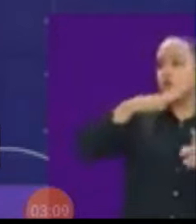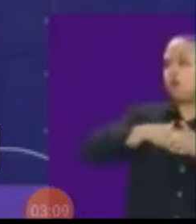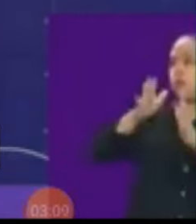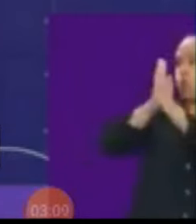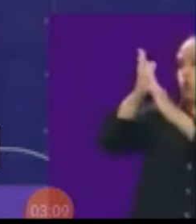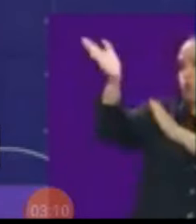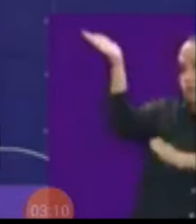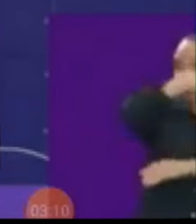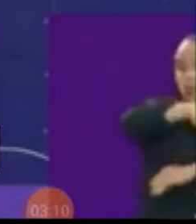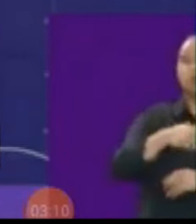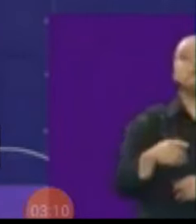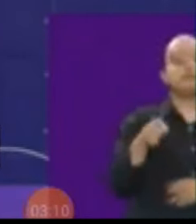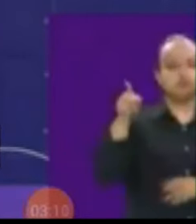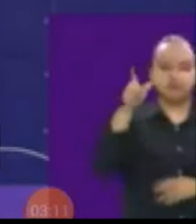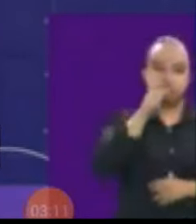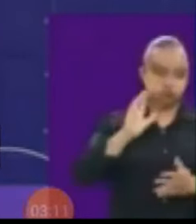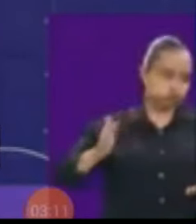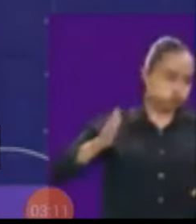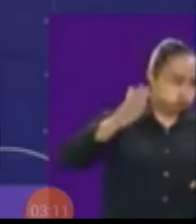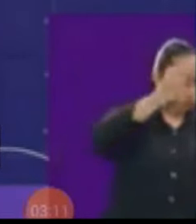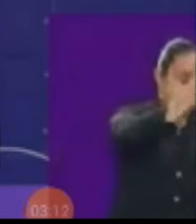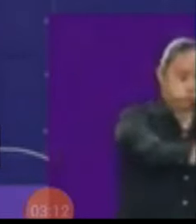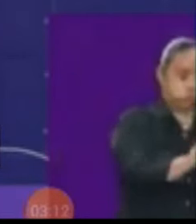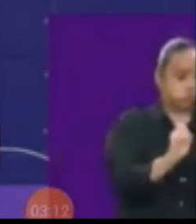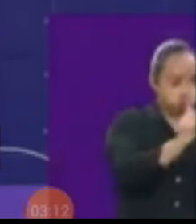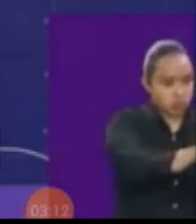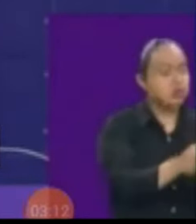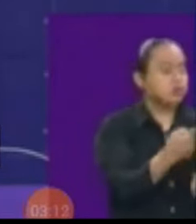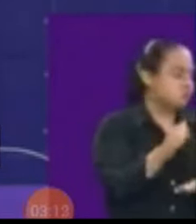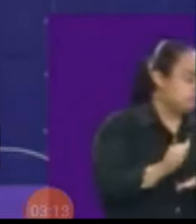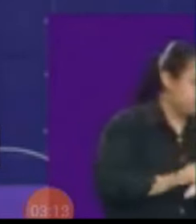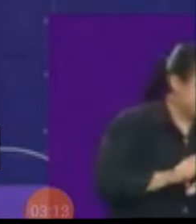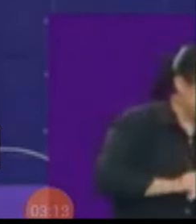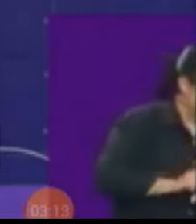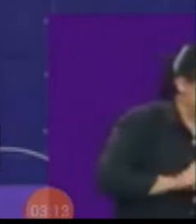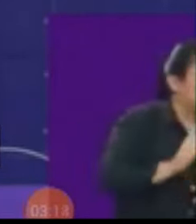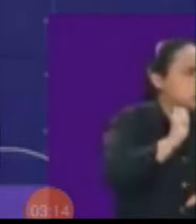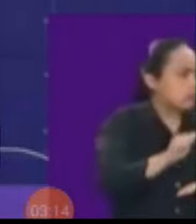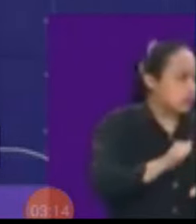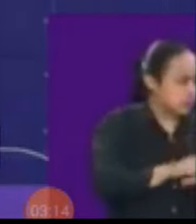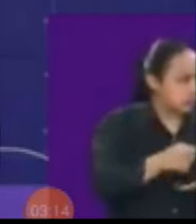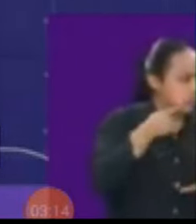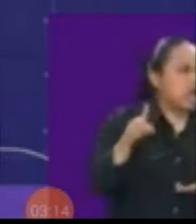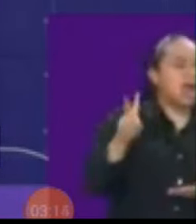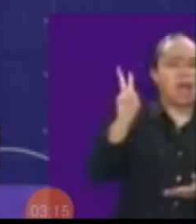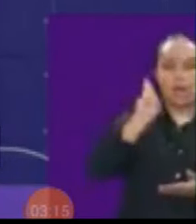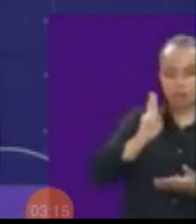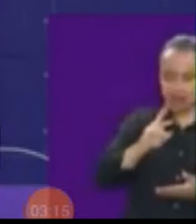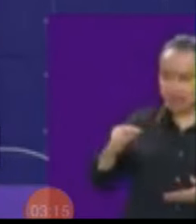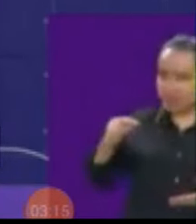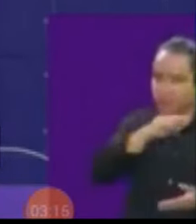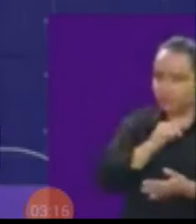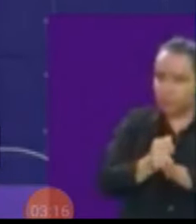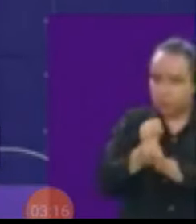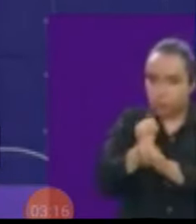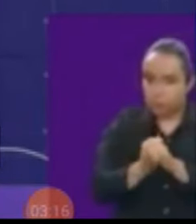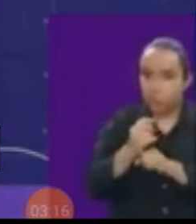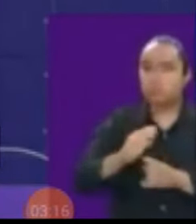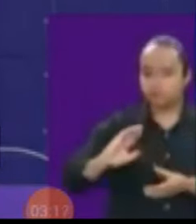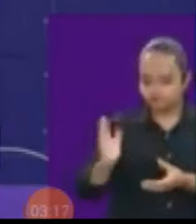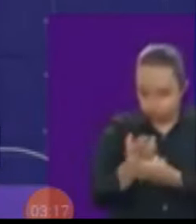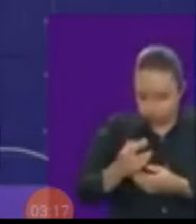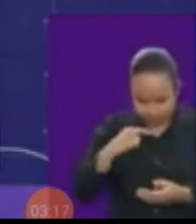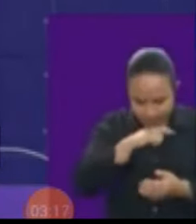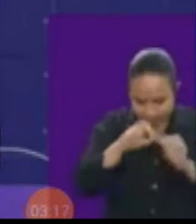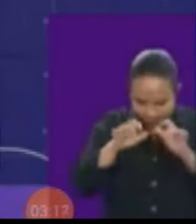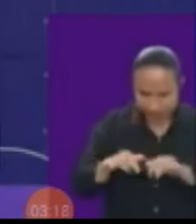de improvisaciones. Esta ciudad es muy seria, muy compleja. Todos los días puede haber algo.